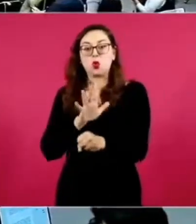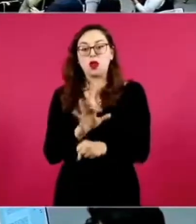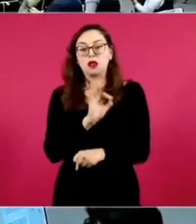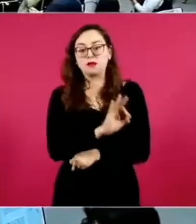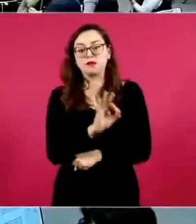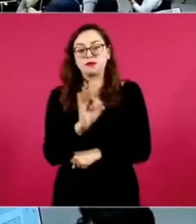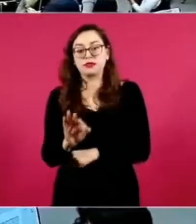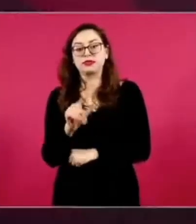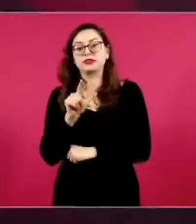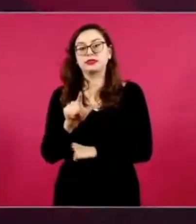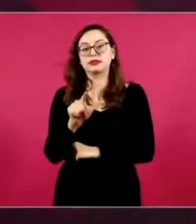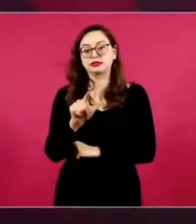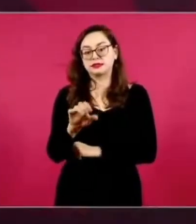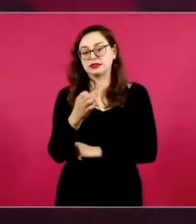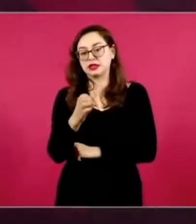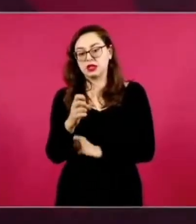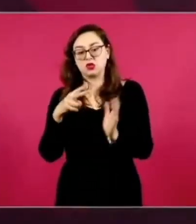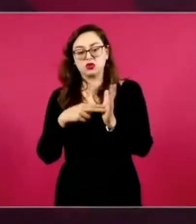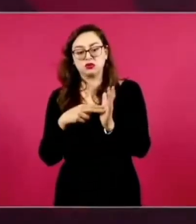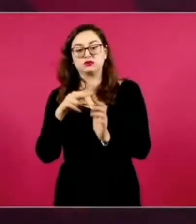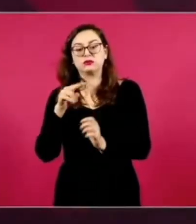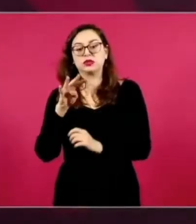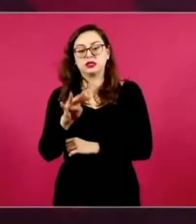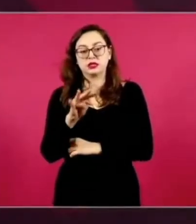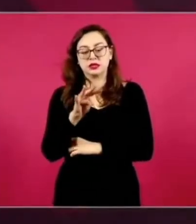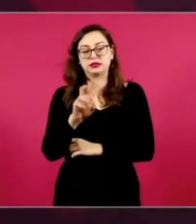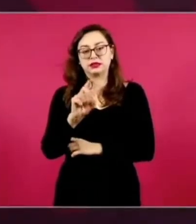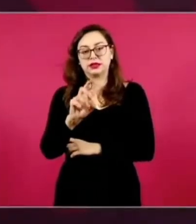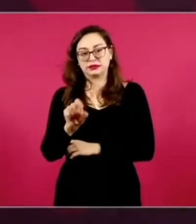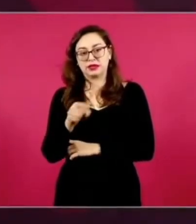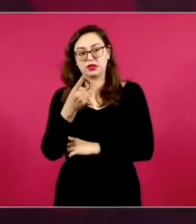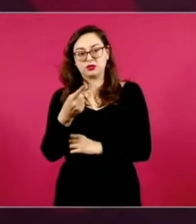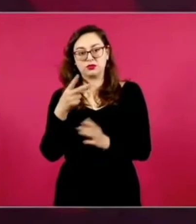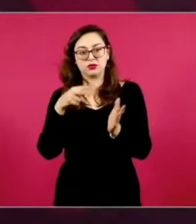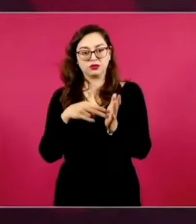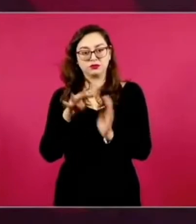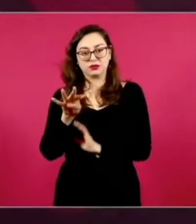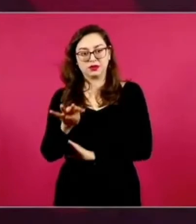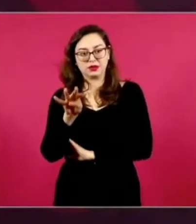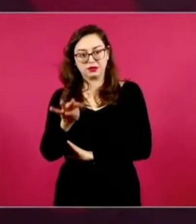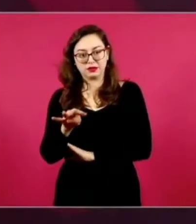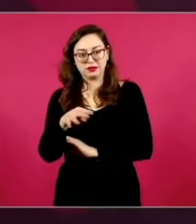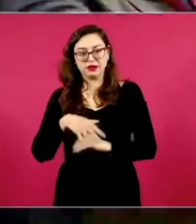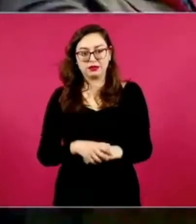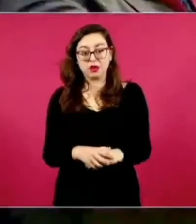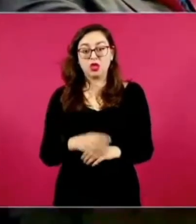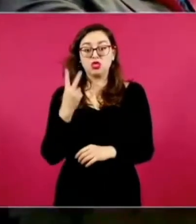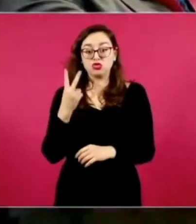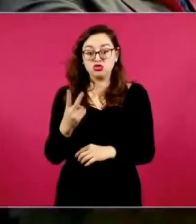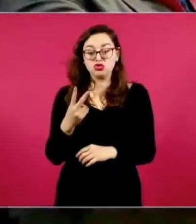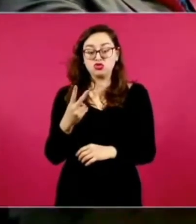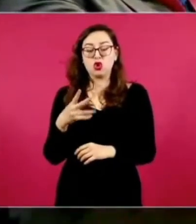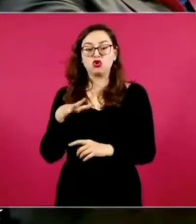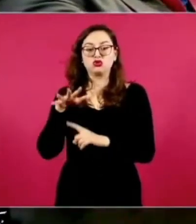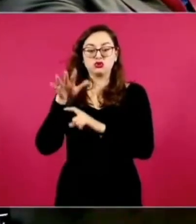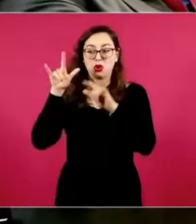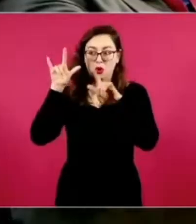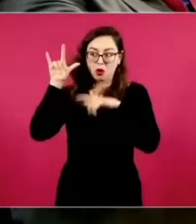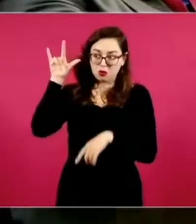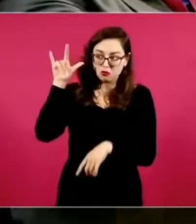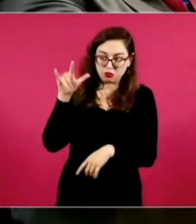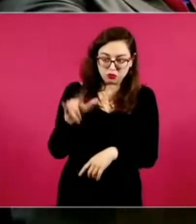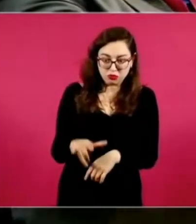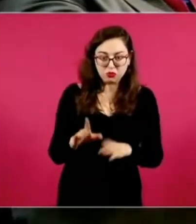de enero de 2019, 31 de enero de 2019, son 2 pick-ups militares o es